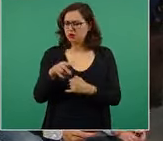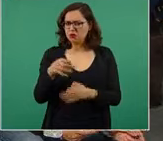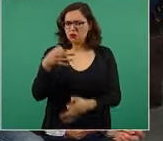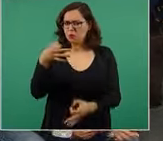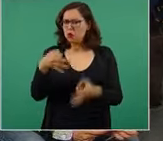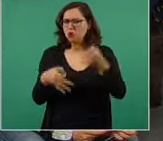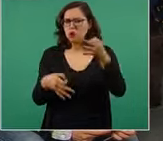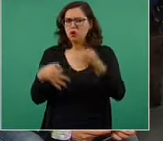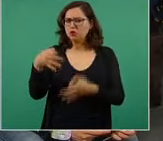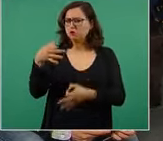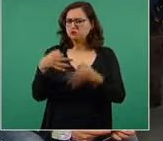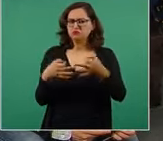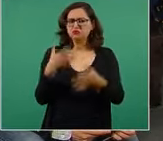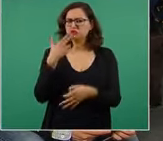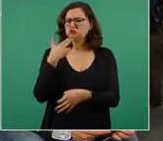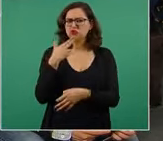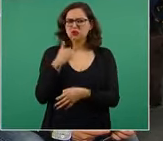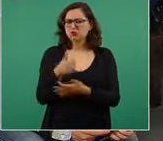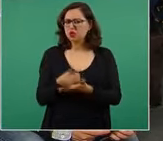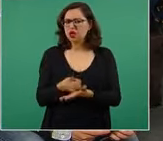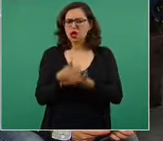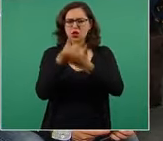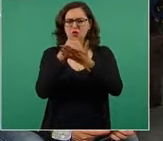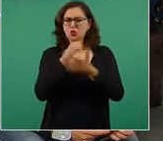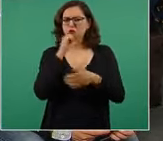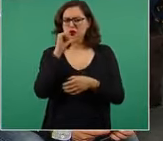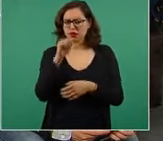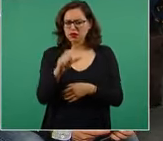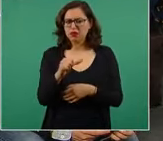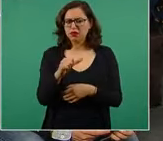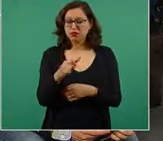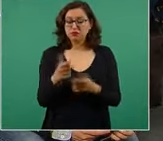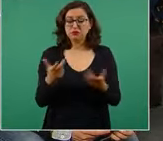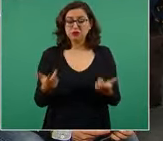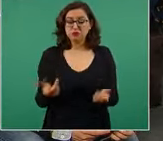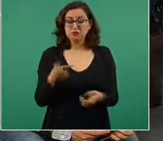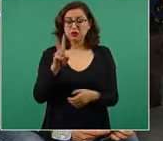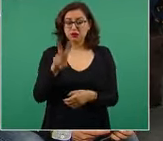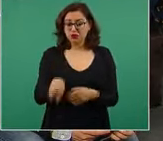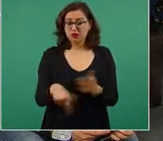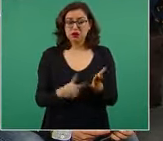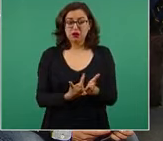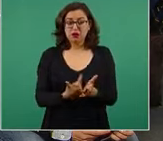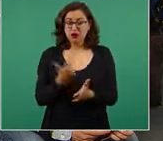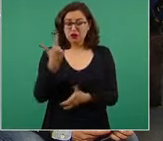está muy, muy grave porque son varios barcos ahí abandonados y algunos que se han